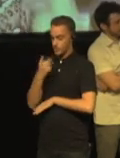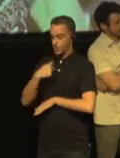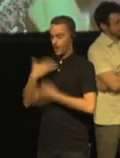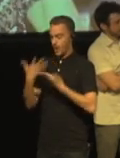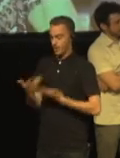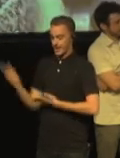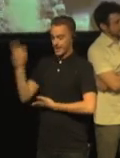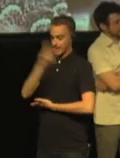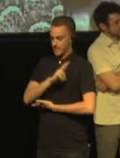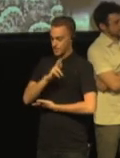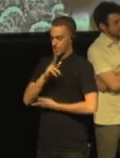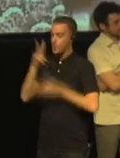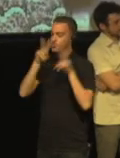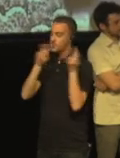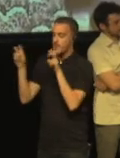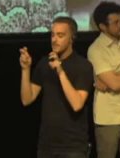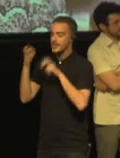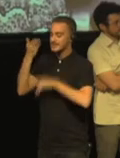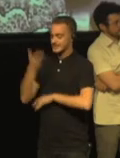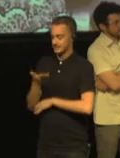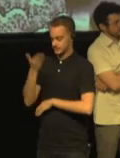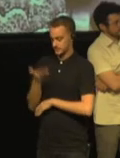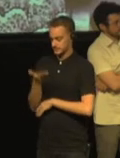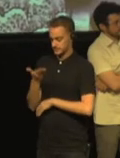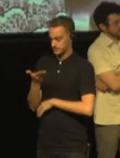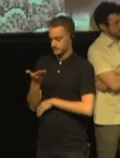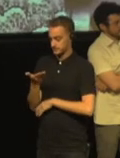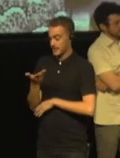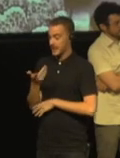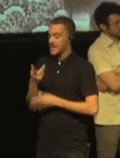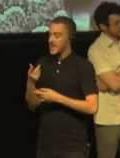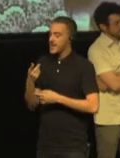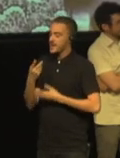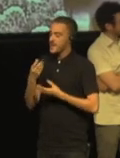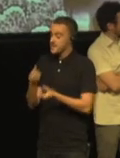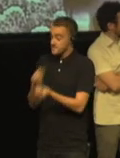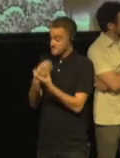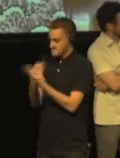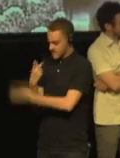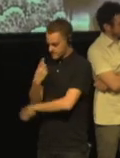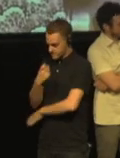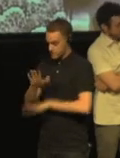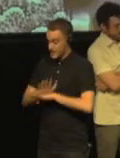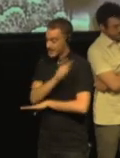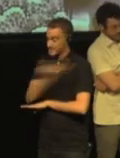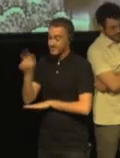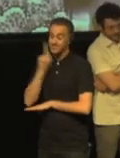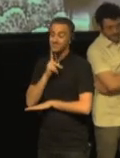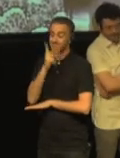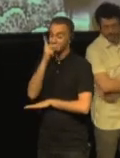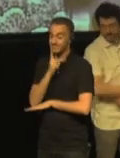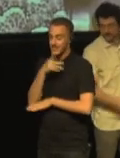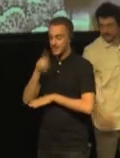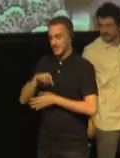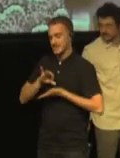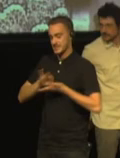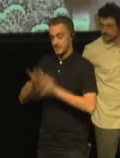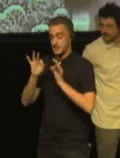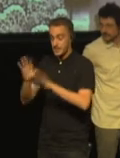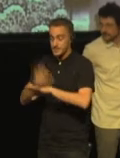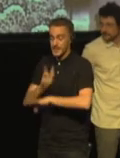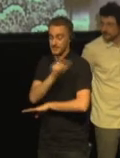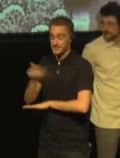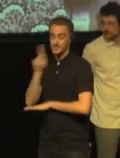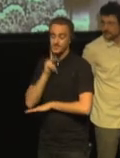ahora los puntos clave. Necesitamos de más datos para las personas sordociegas. Necesitamos de más servicios específicos para las